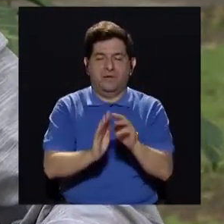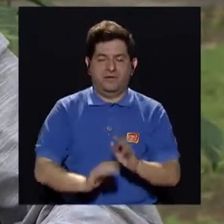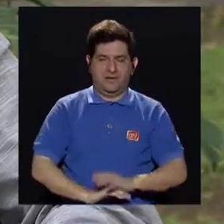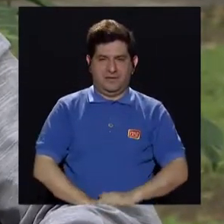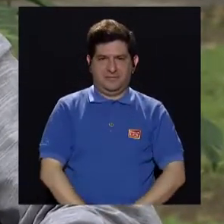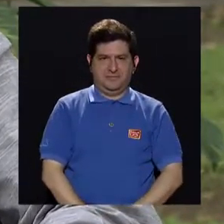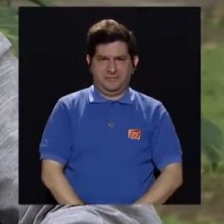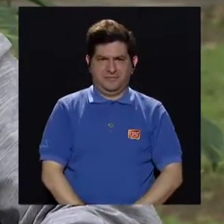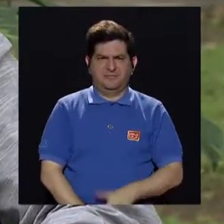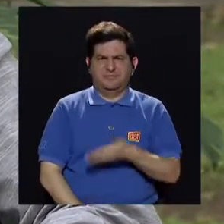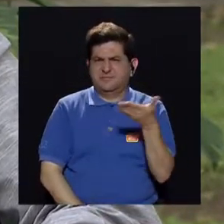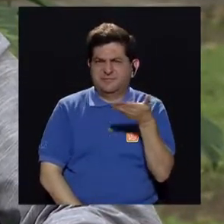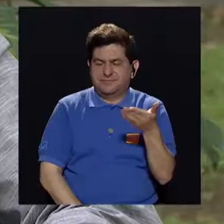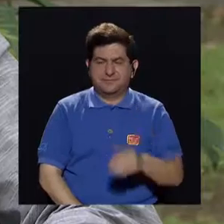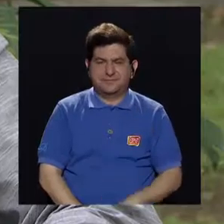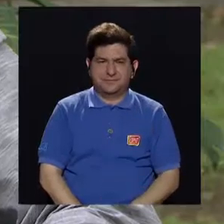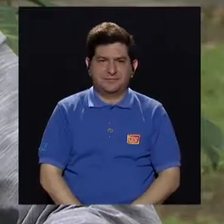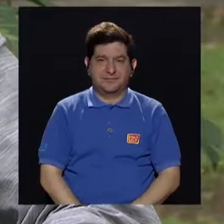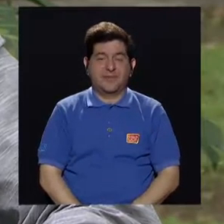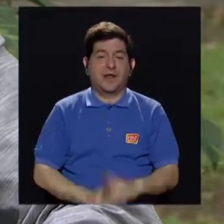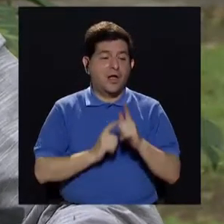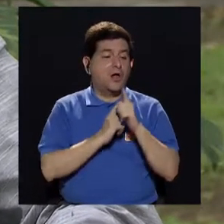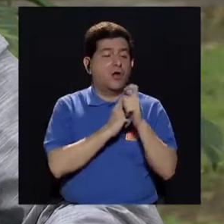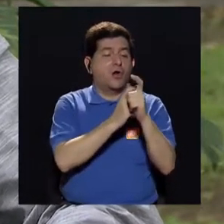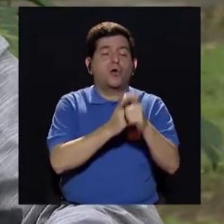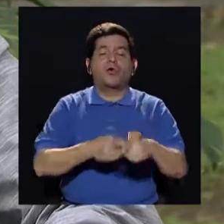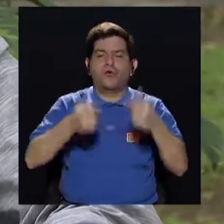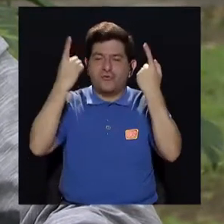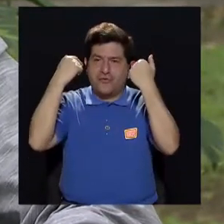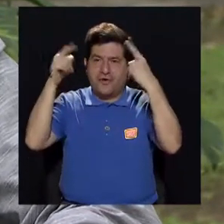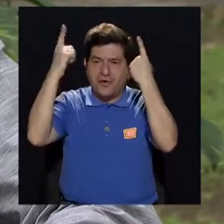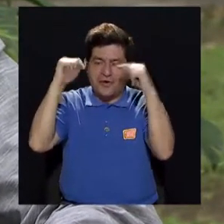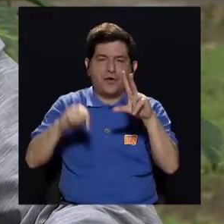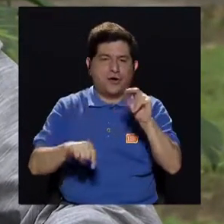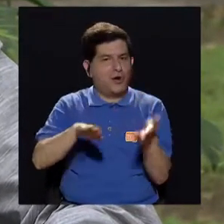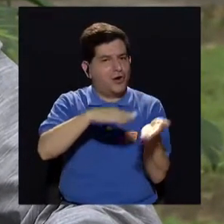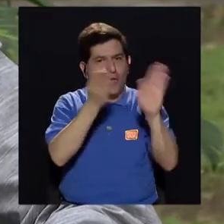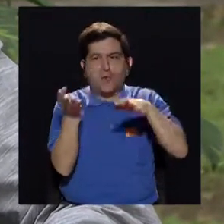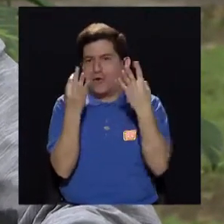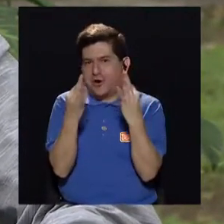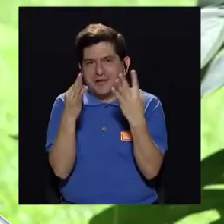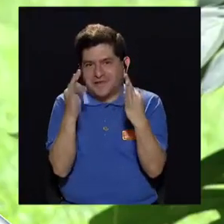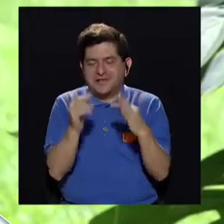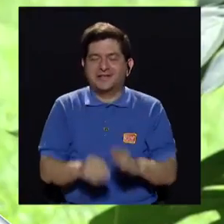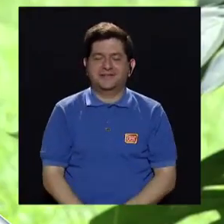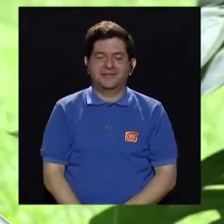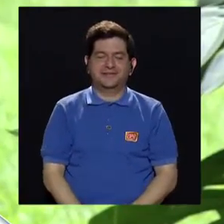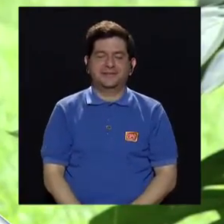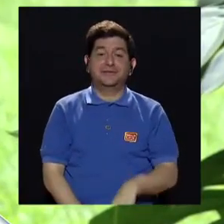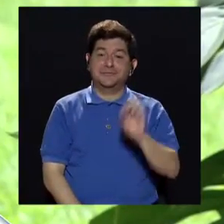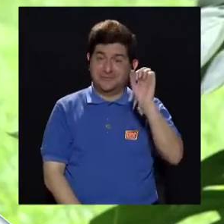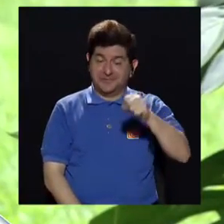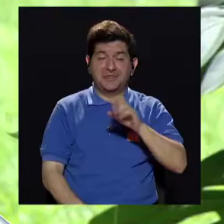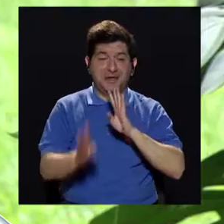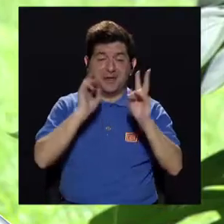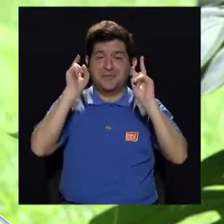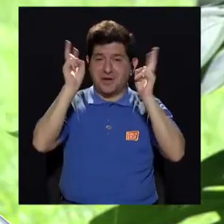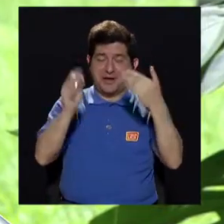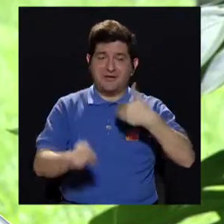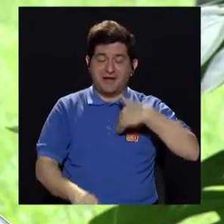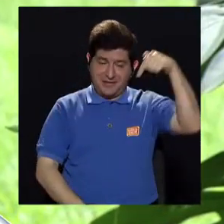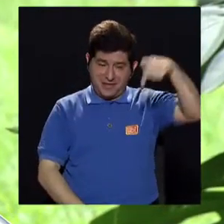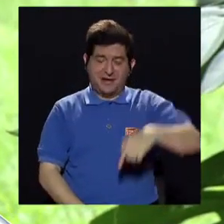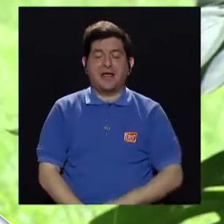está mucho en moda, y es acerca de cómo correr exitosamente y no morir en el intento. Sí, definitivamente. Y para hablar de este